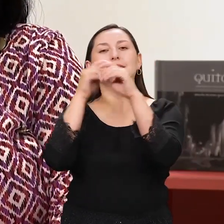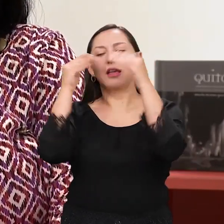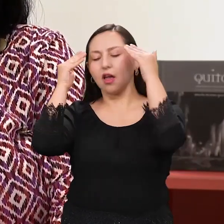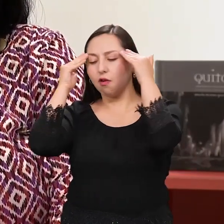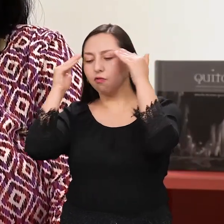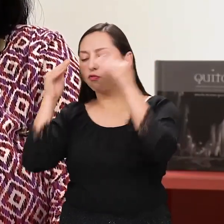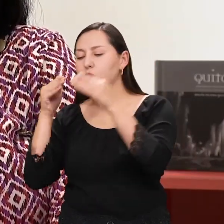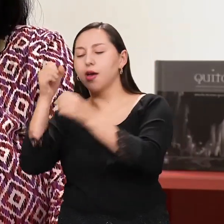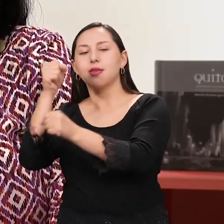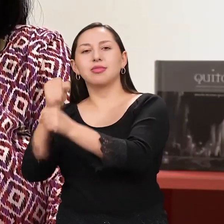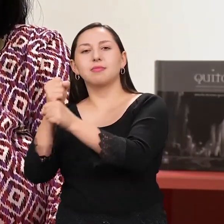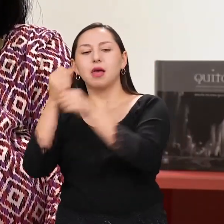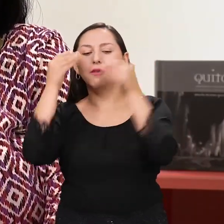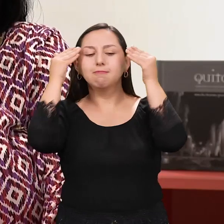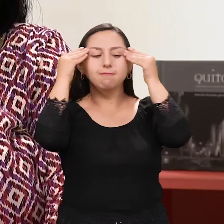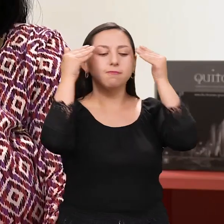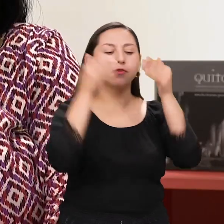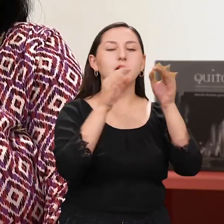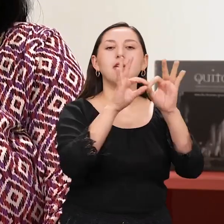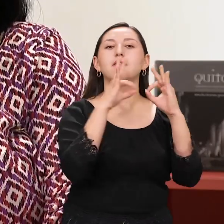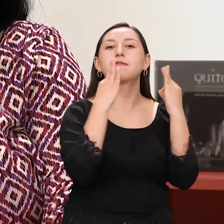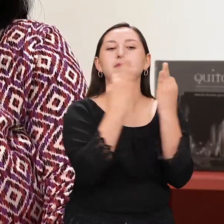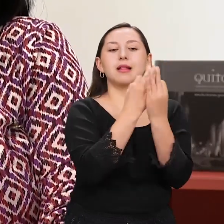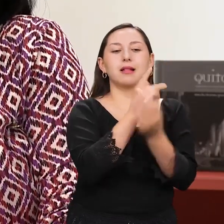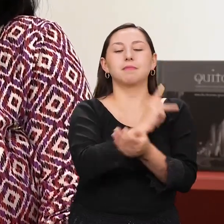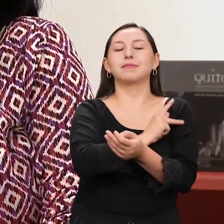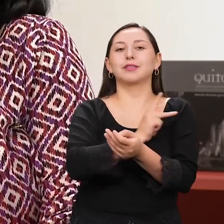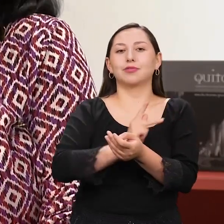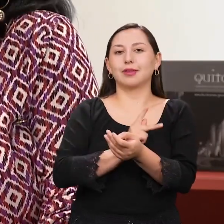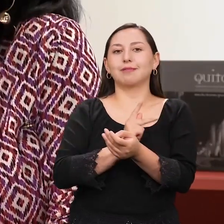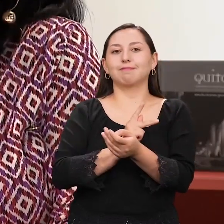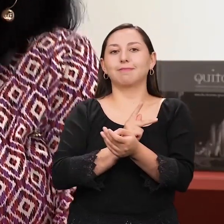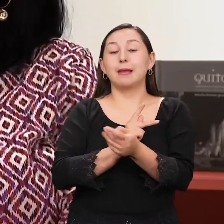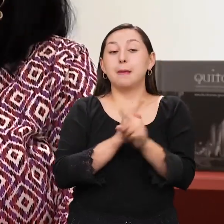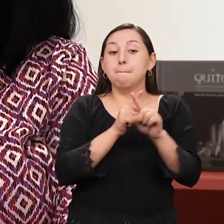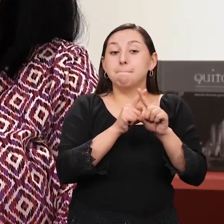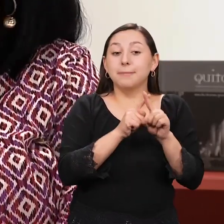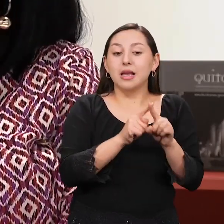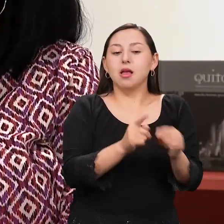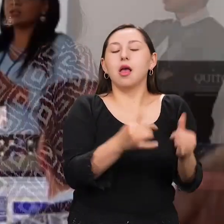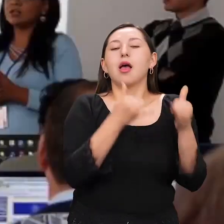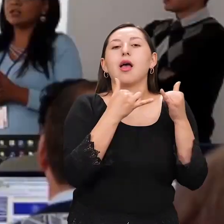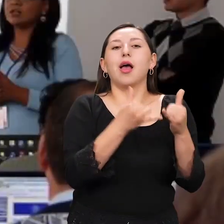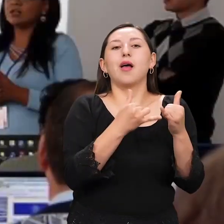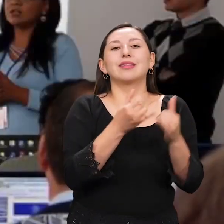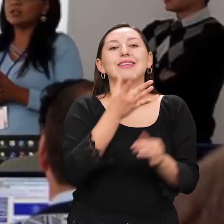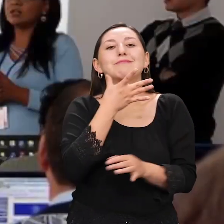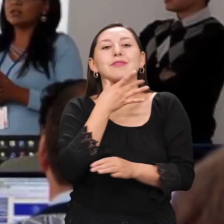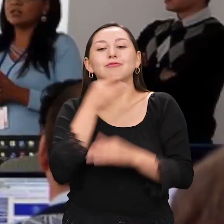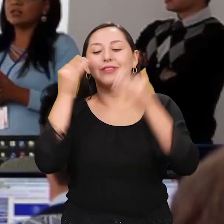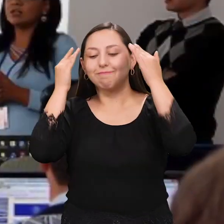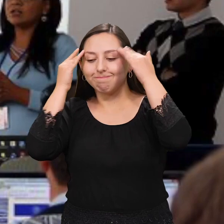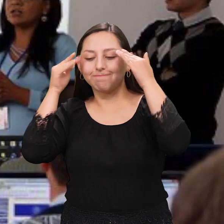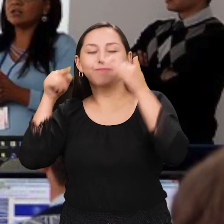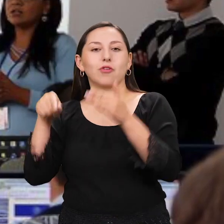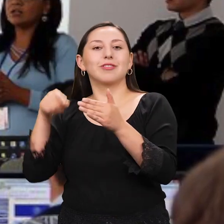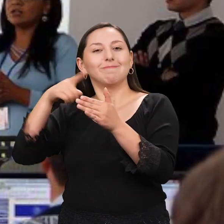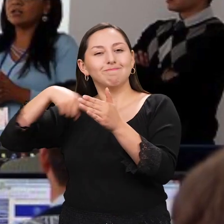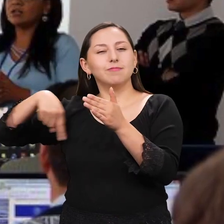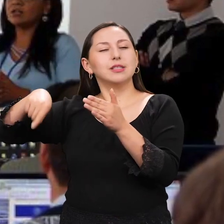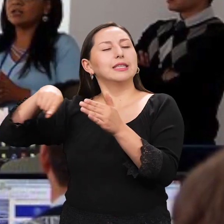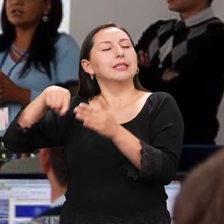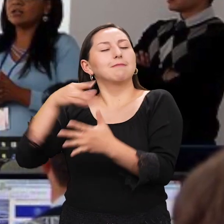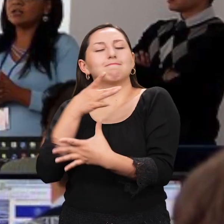límites, pero sí es algo que en este momento de mi vida me apasiona muchísimo y es enseñar. Creo que es una